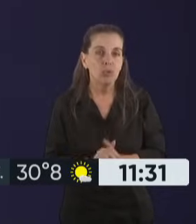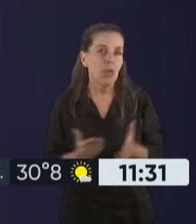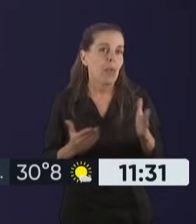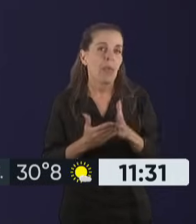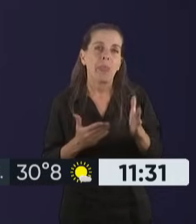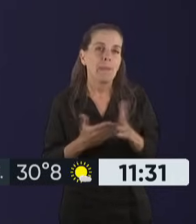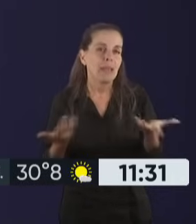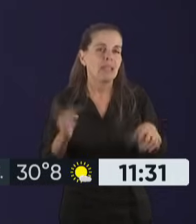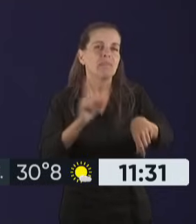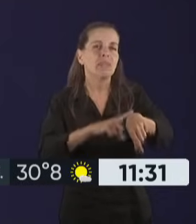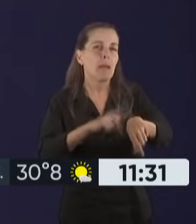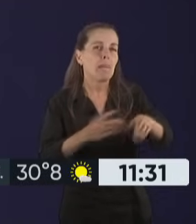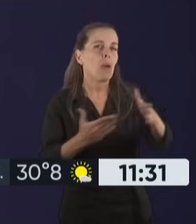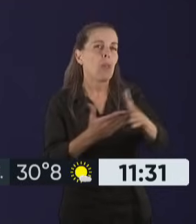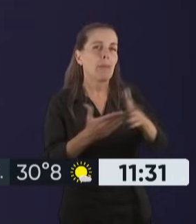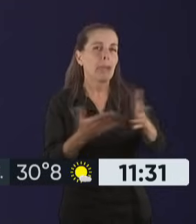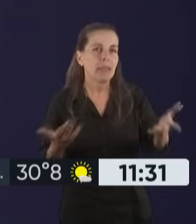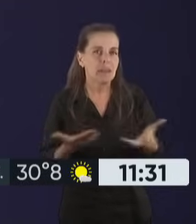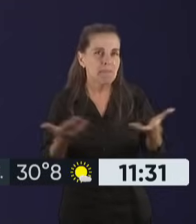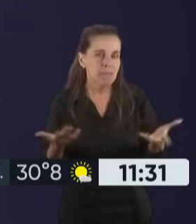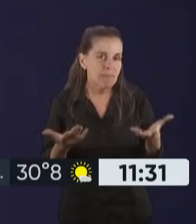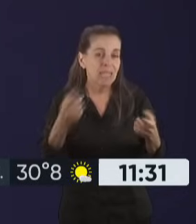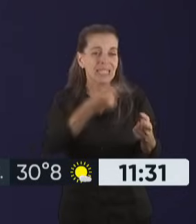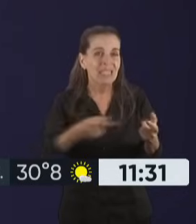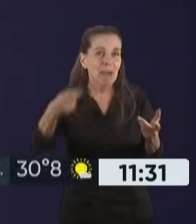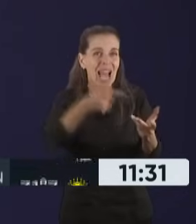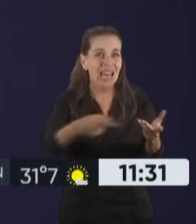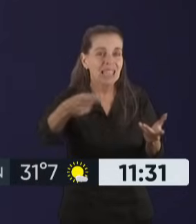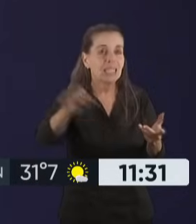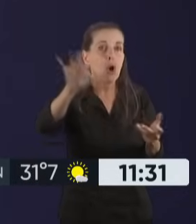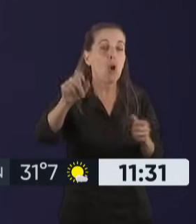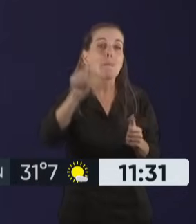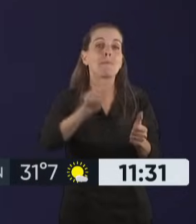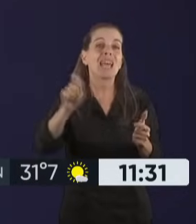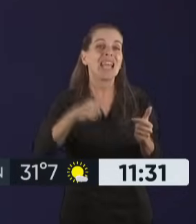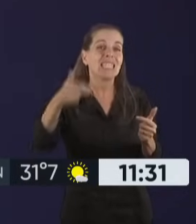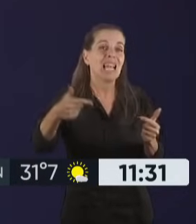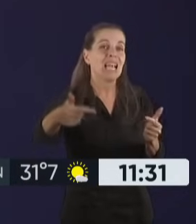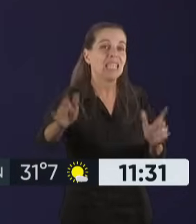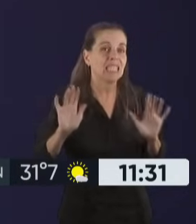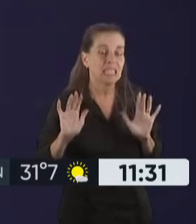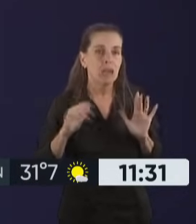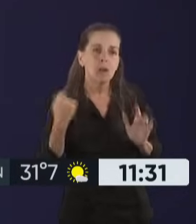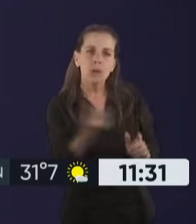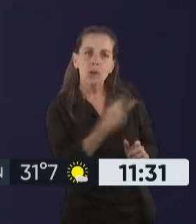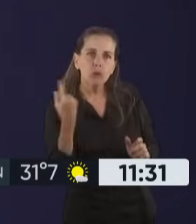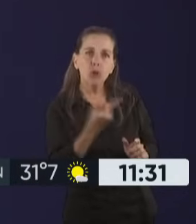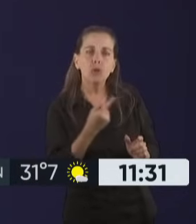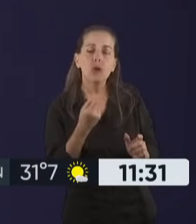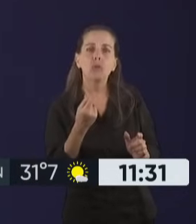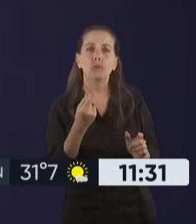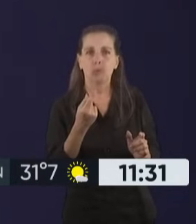dirá el propio paso de las semanas y los meses, pero todo lo que hacemos, incluso el